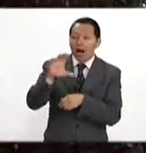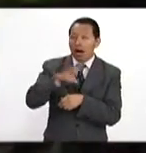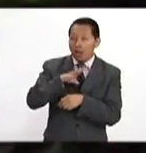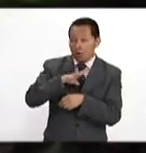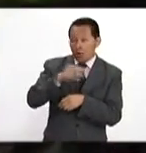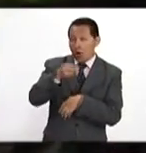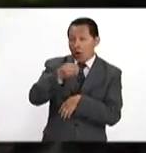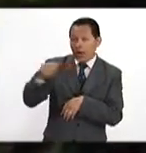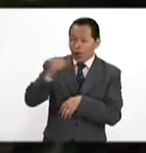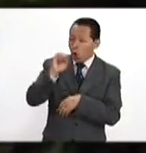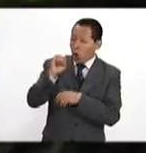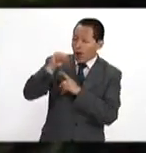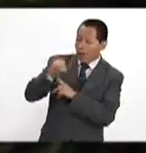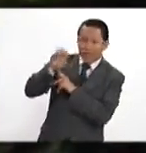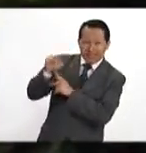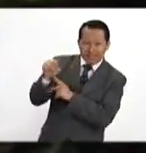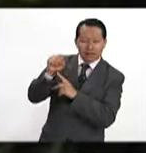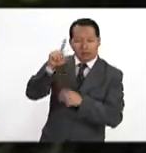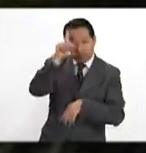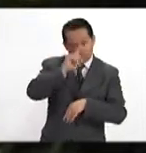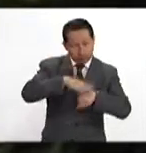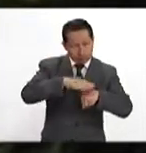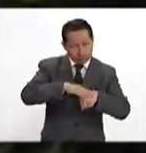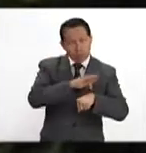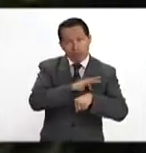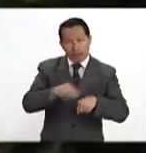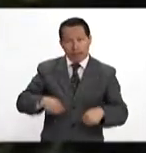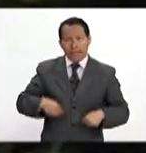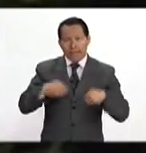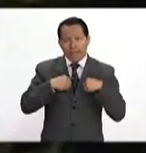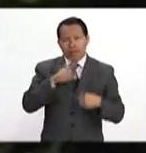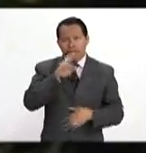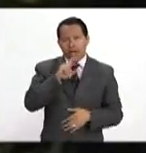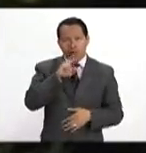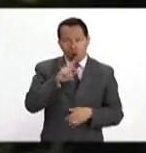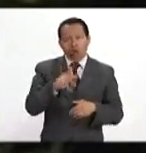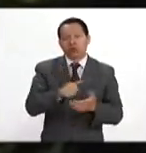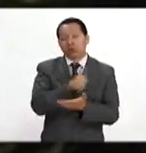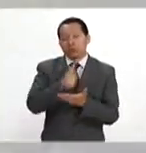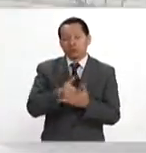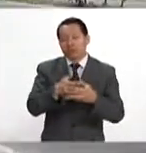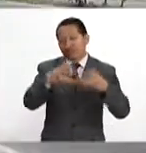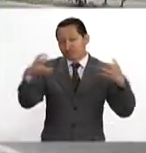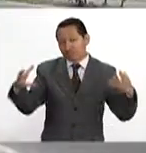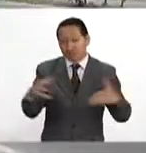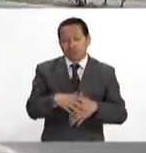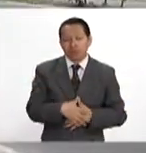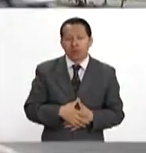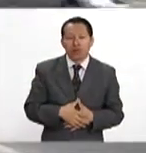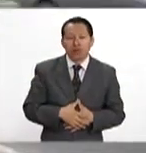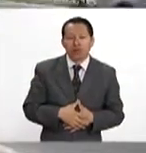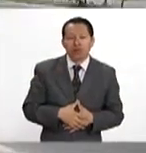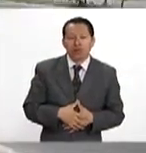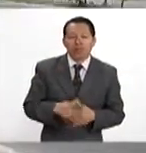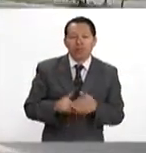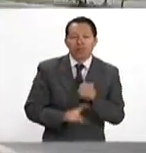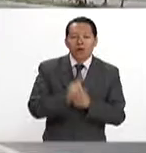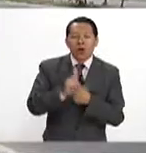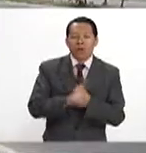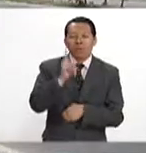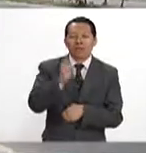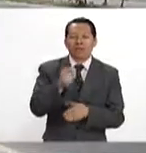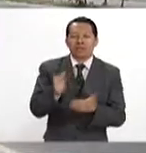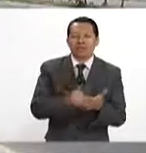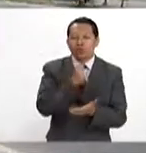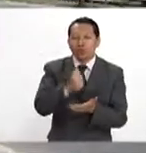Organización Mundial de la Salud en materia de calidad de vida de los habitantes de grandes ciudades. El problema resulta en que la